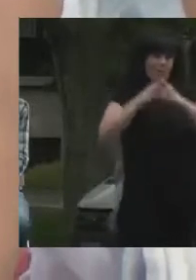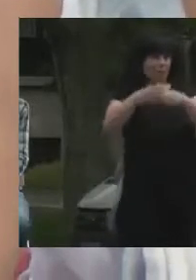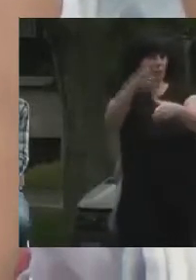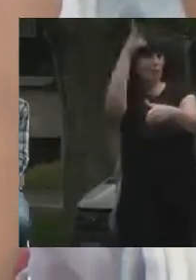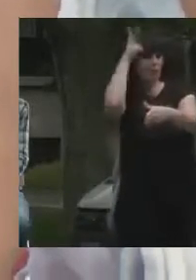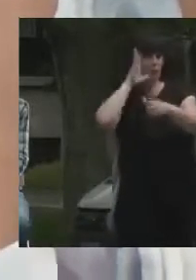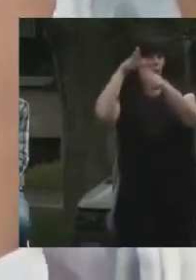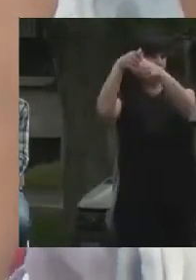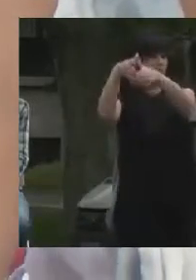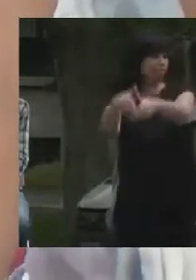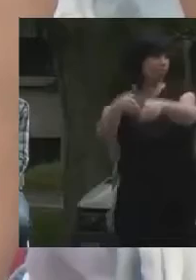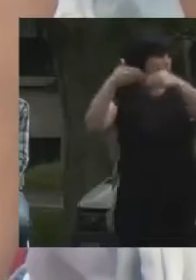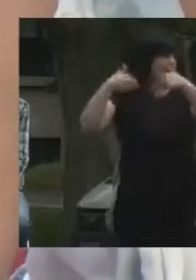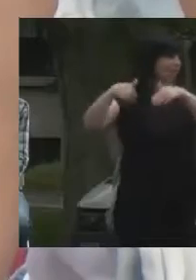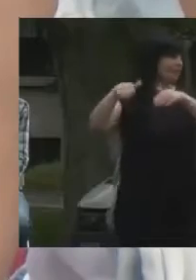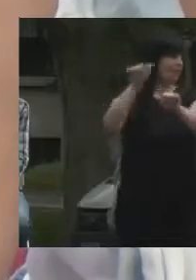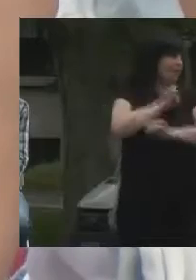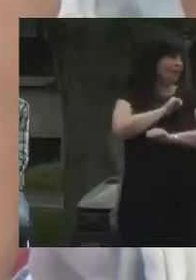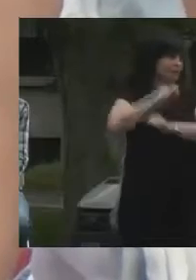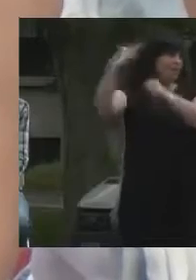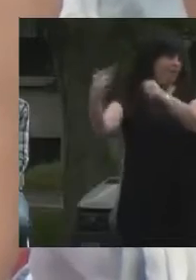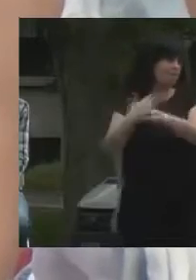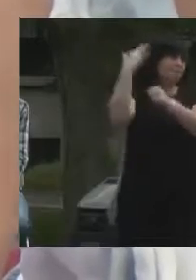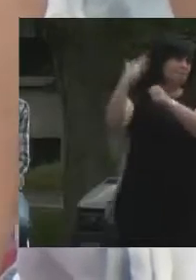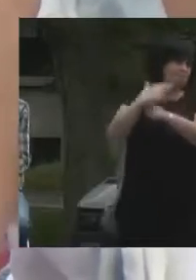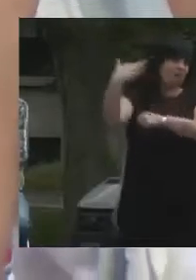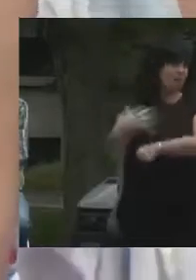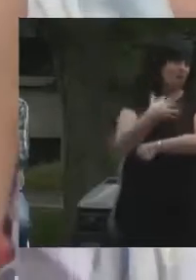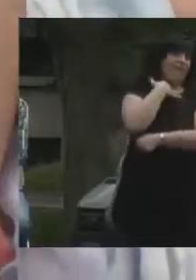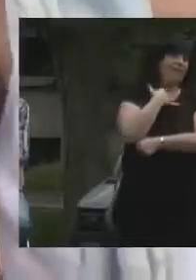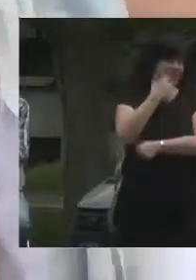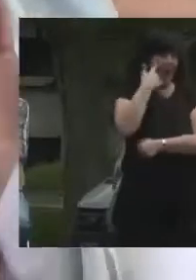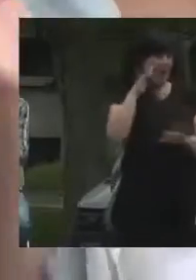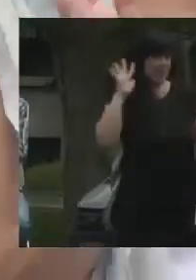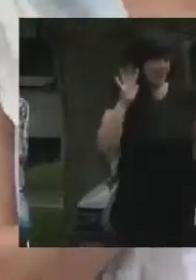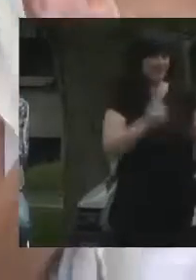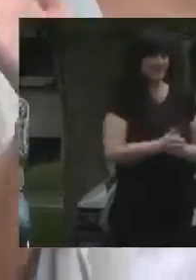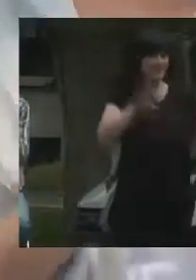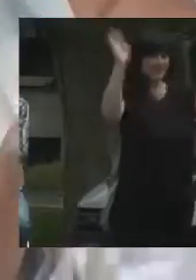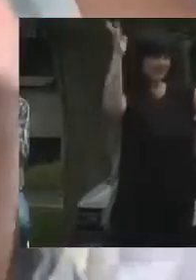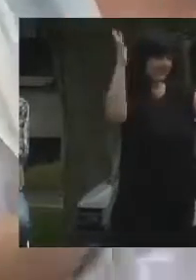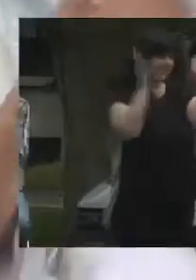lujo, botarse ao mar e esperar a que a marea non os afogue. É a única saída que teñen agora mesmo.